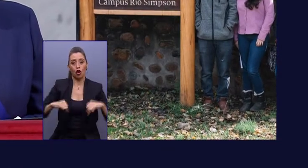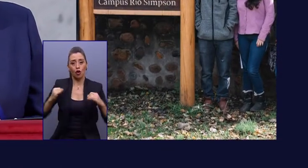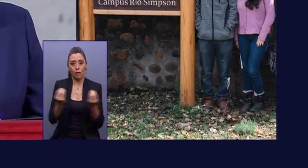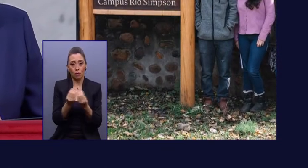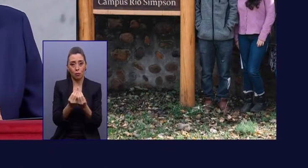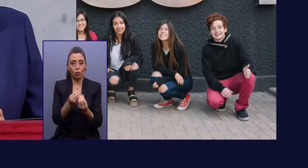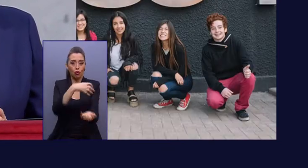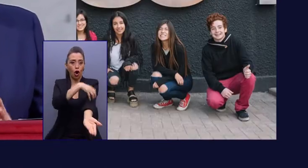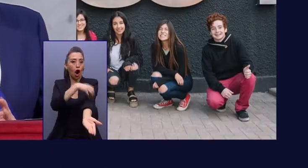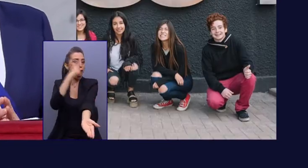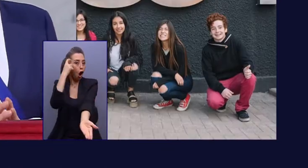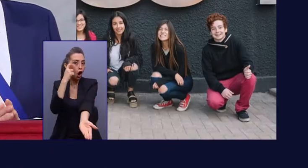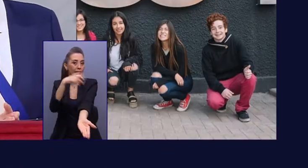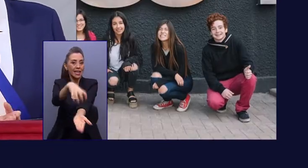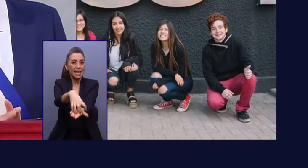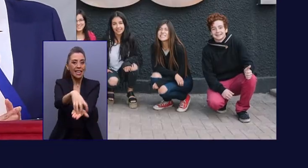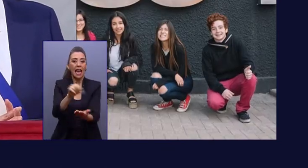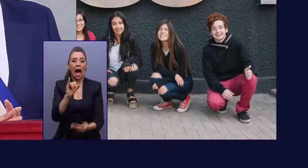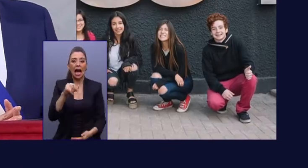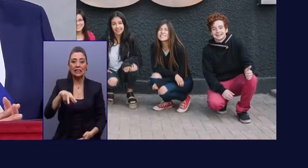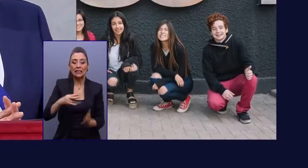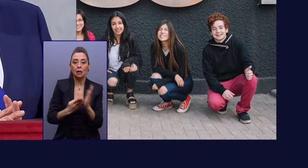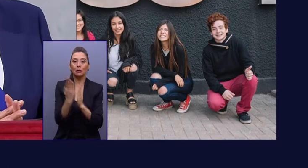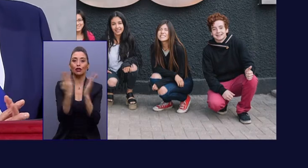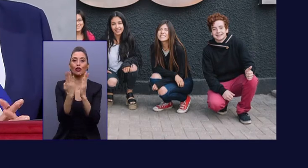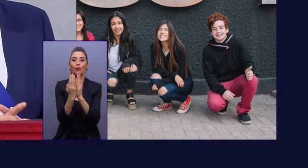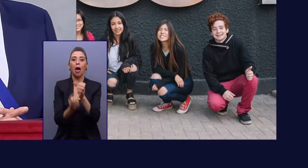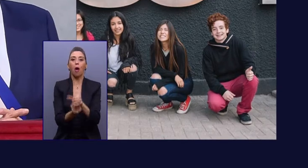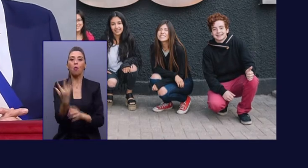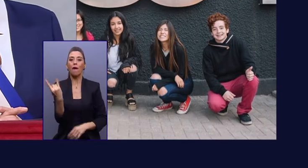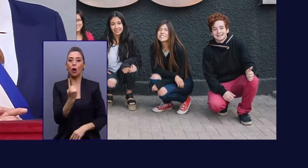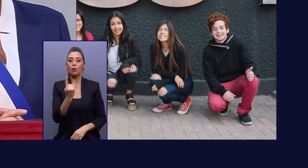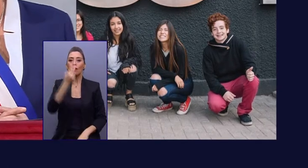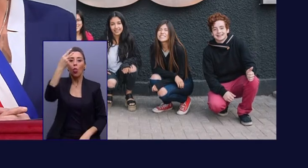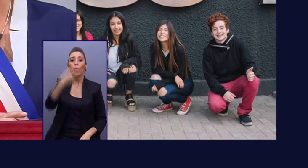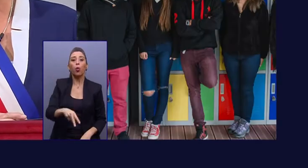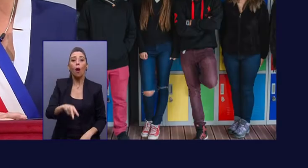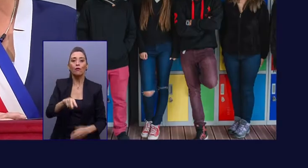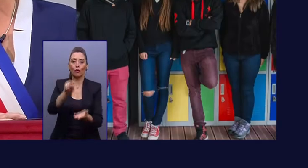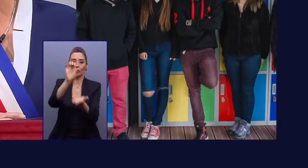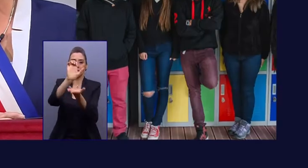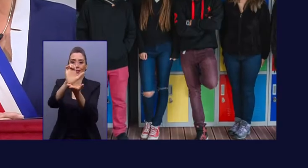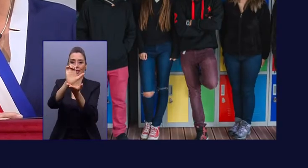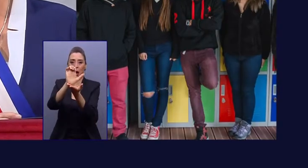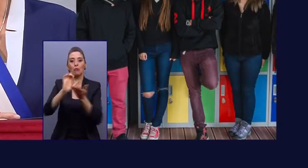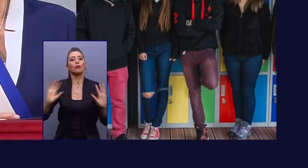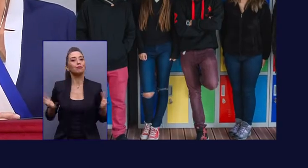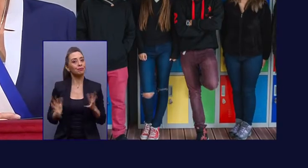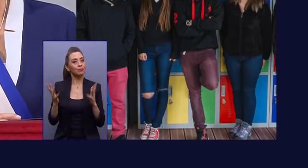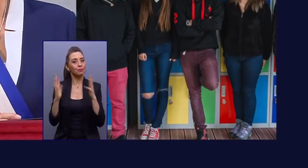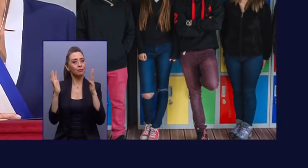O'Higgins y Aysén iniciaron su año académico en las nuevas universidades estatales.